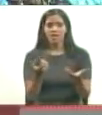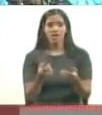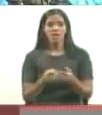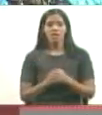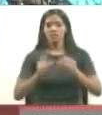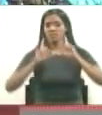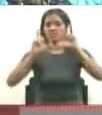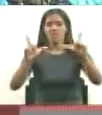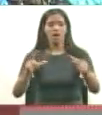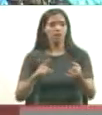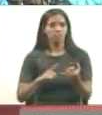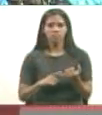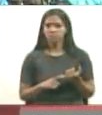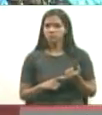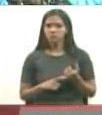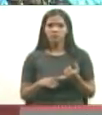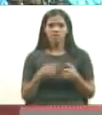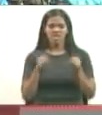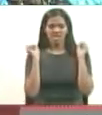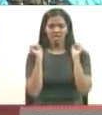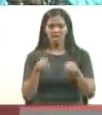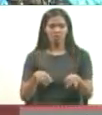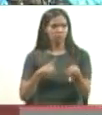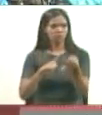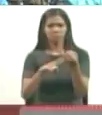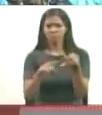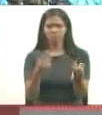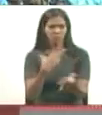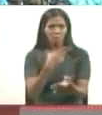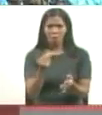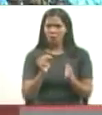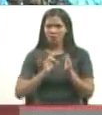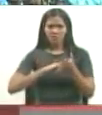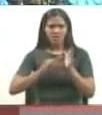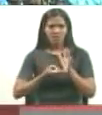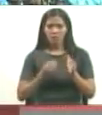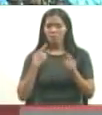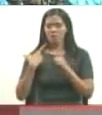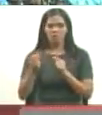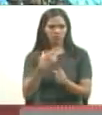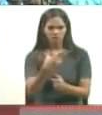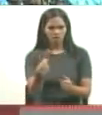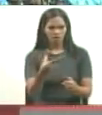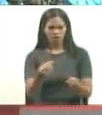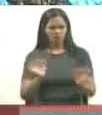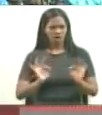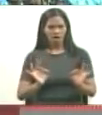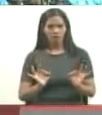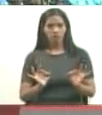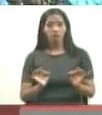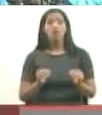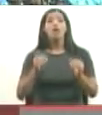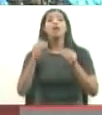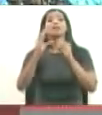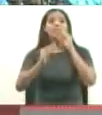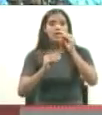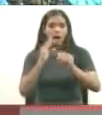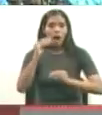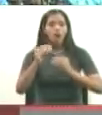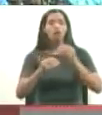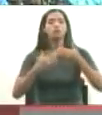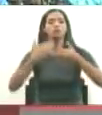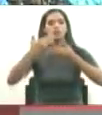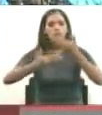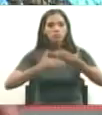diálogo no significa ni rendición, no significa me voy, no. El diálogo es un proceso que se abre entre